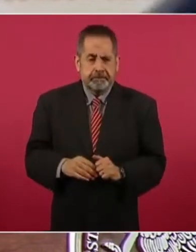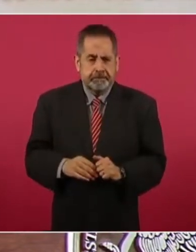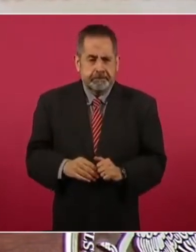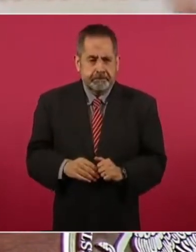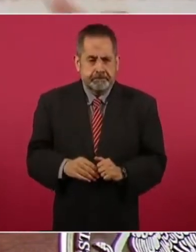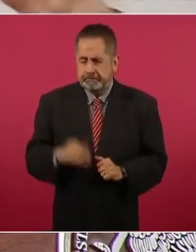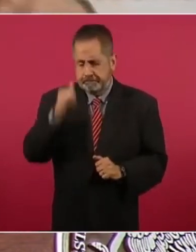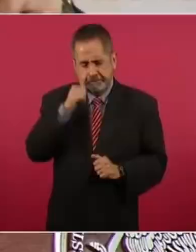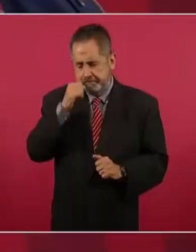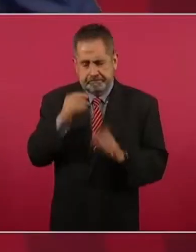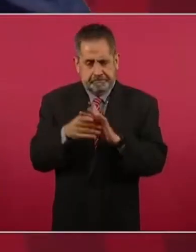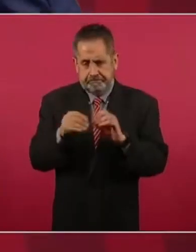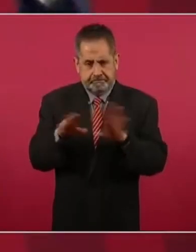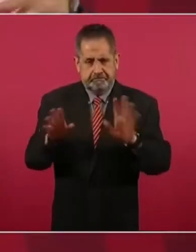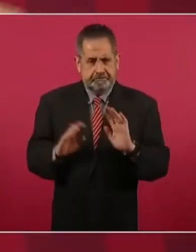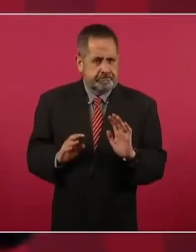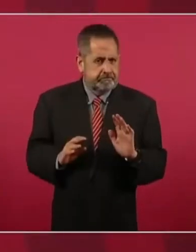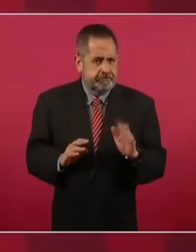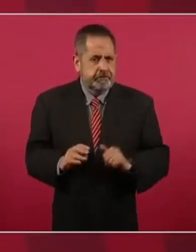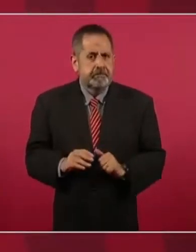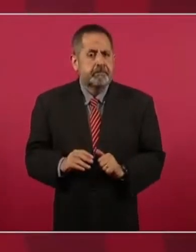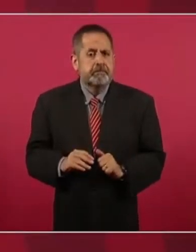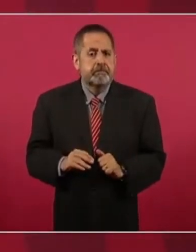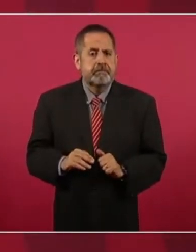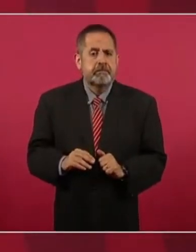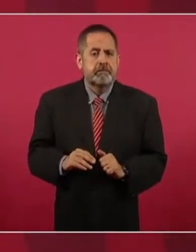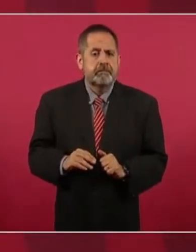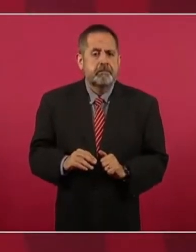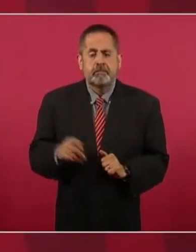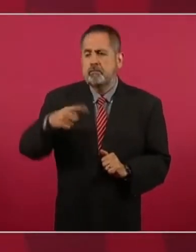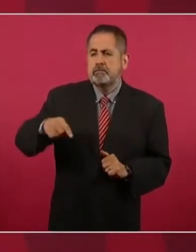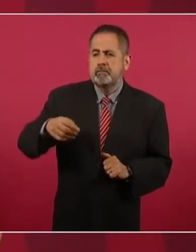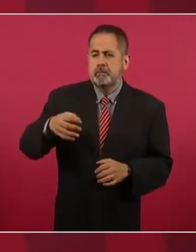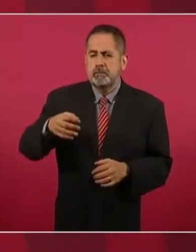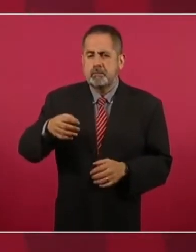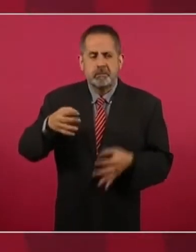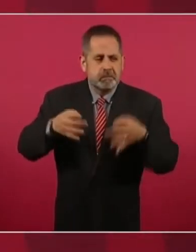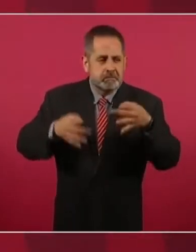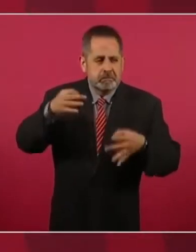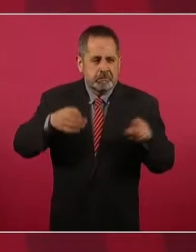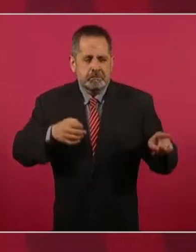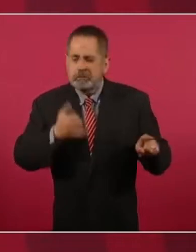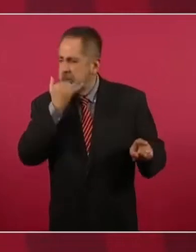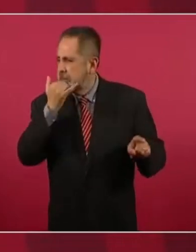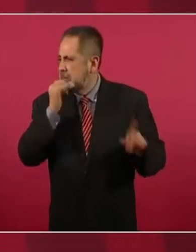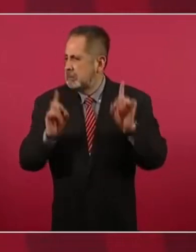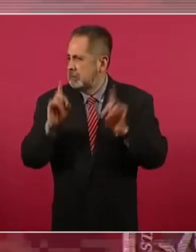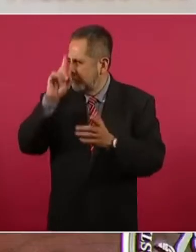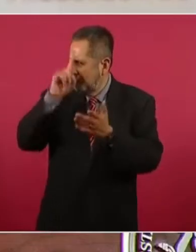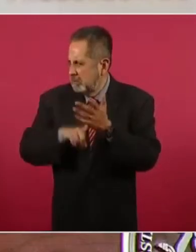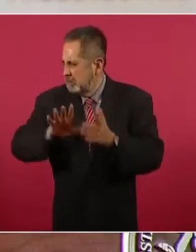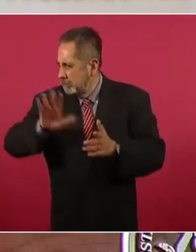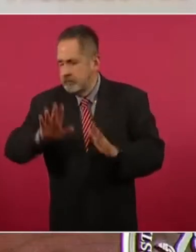Y como siempre, no hagamos juicios sumarios, vamos